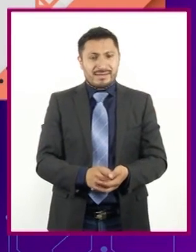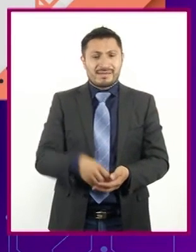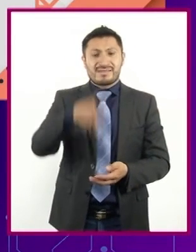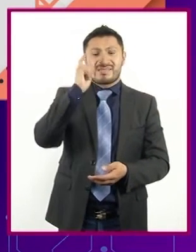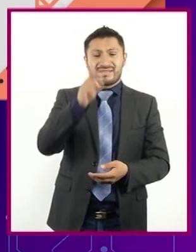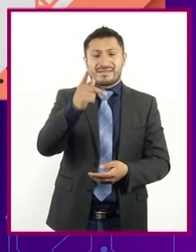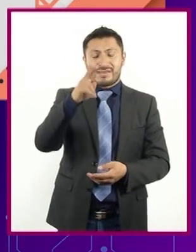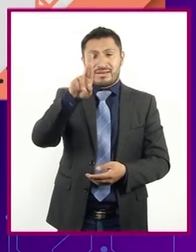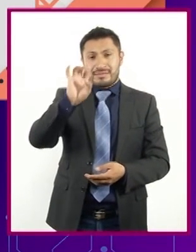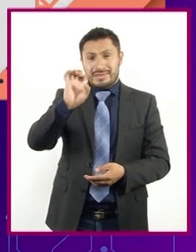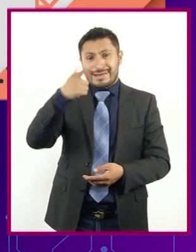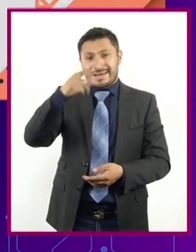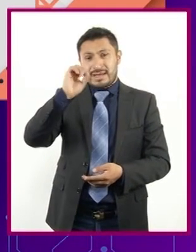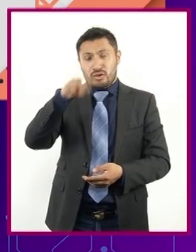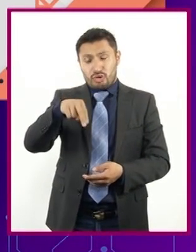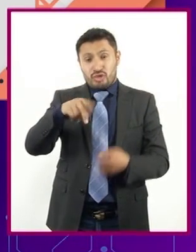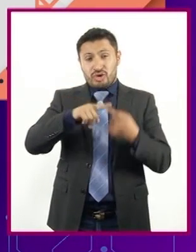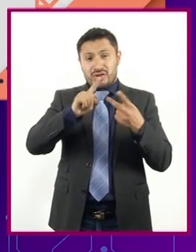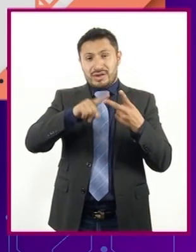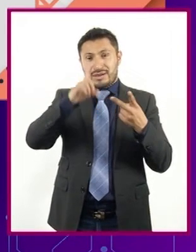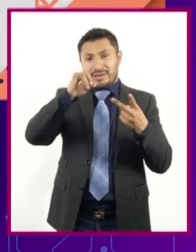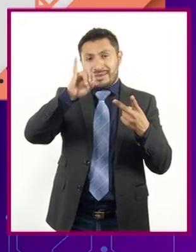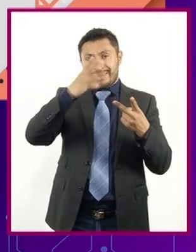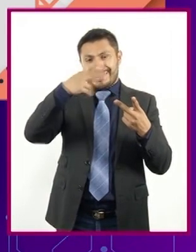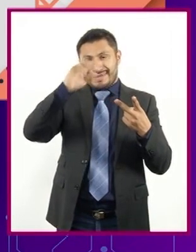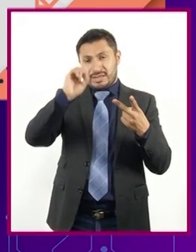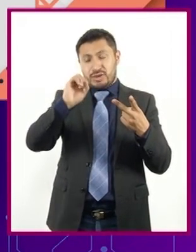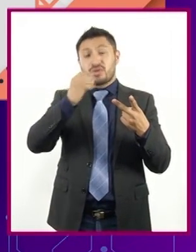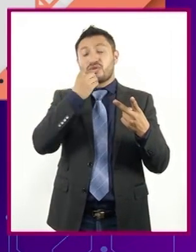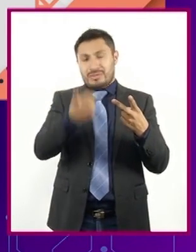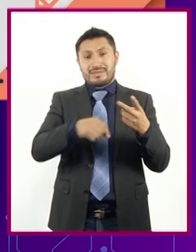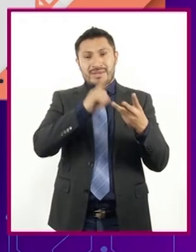un pregón, un dicho y un refrán?